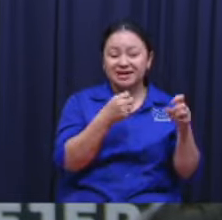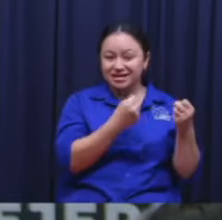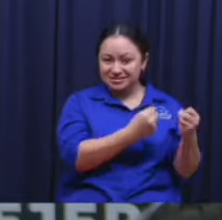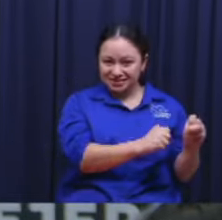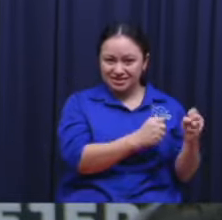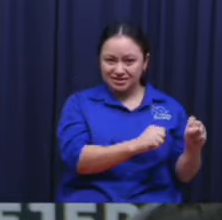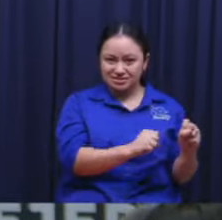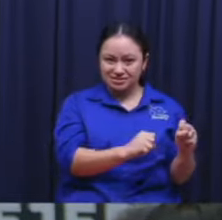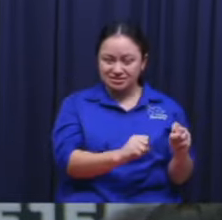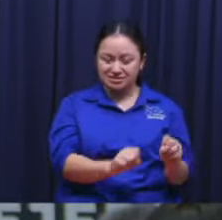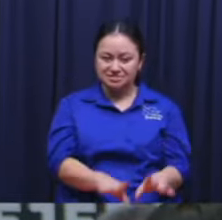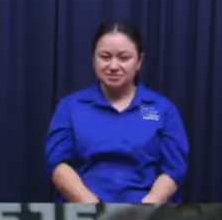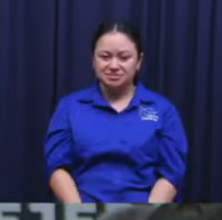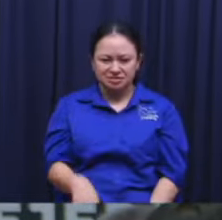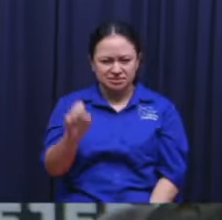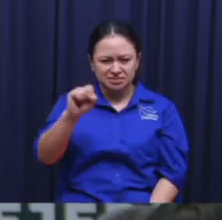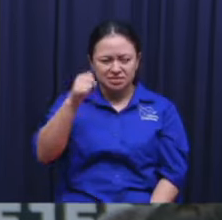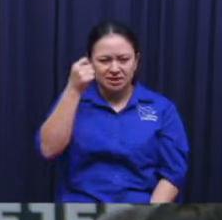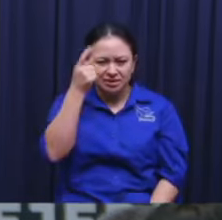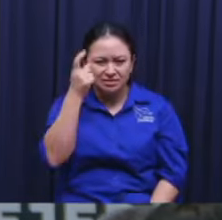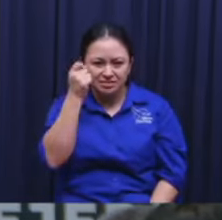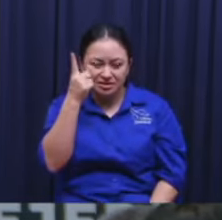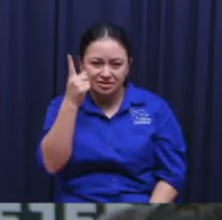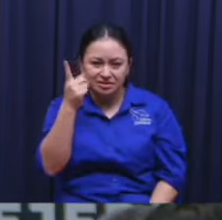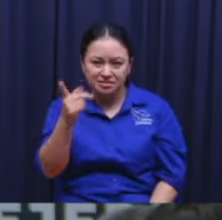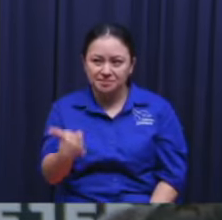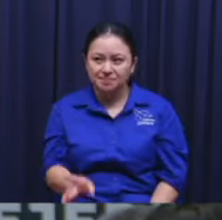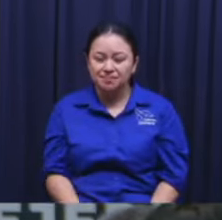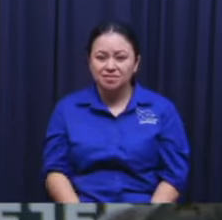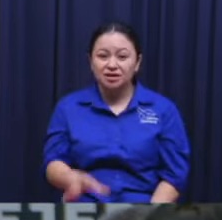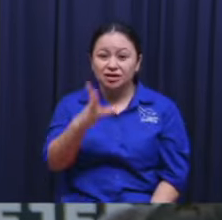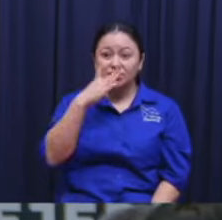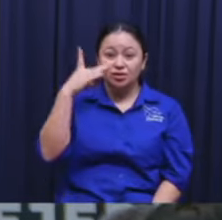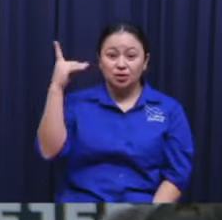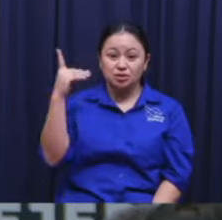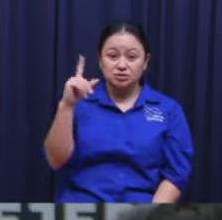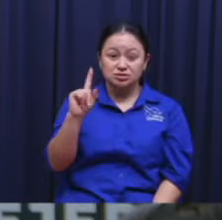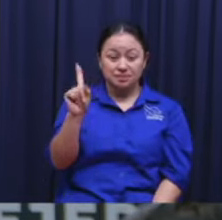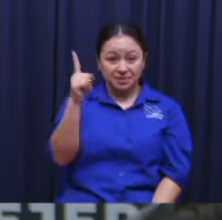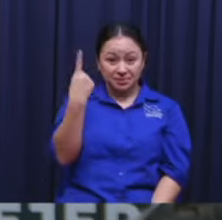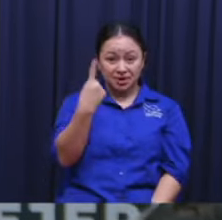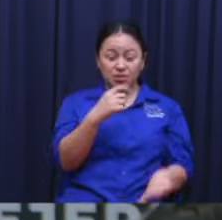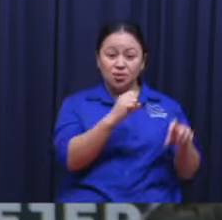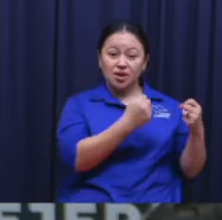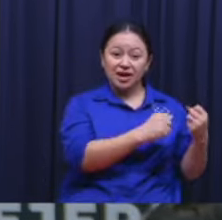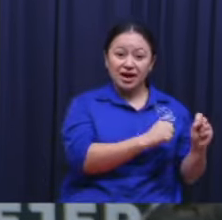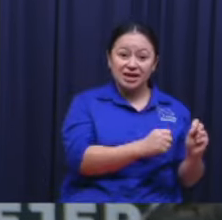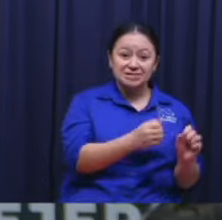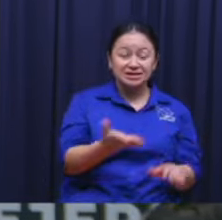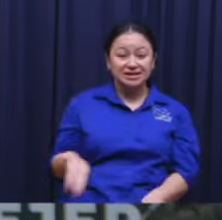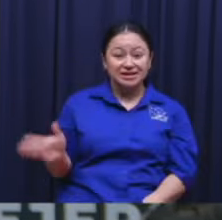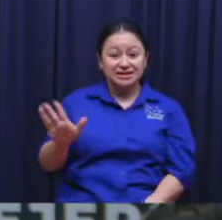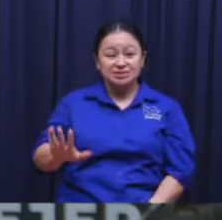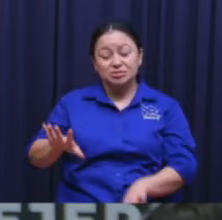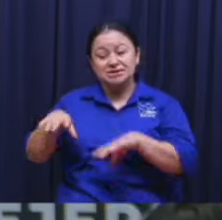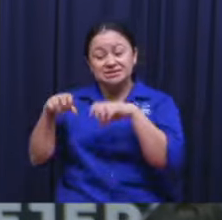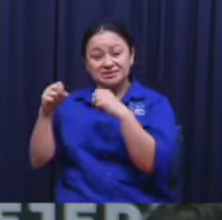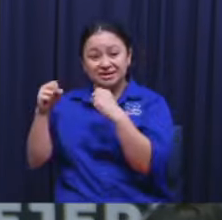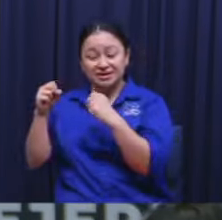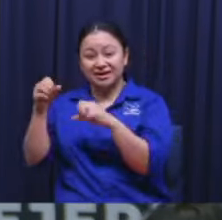menos. Primero Dios hace y después enseña. Pero cuando enseña, tiene que volver a